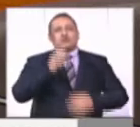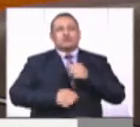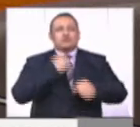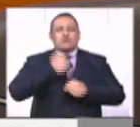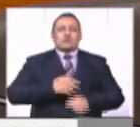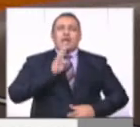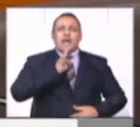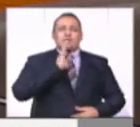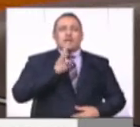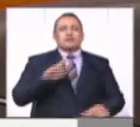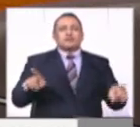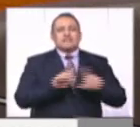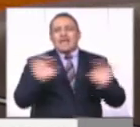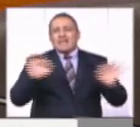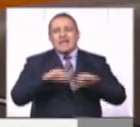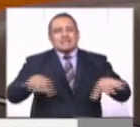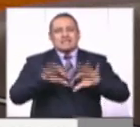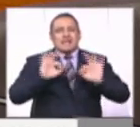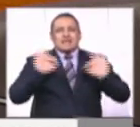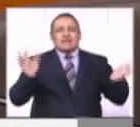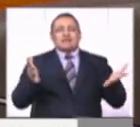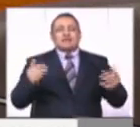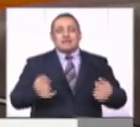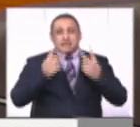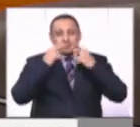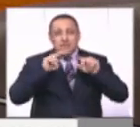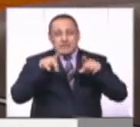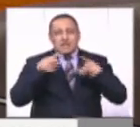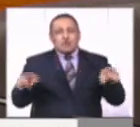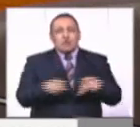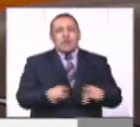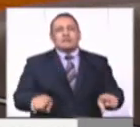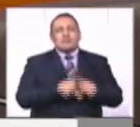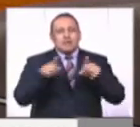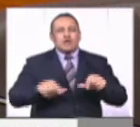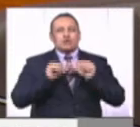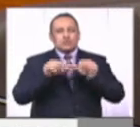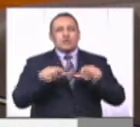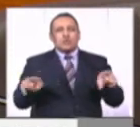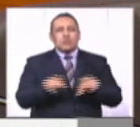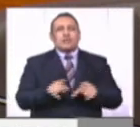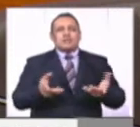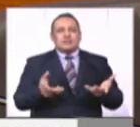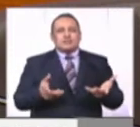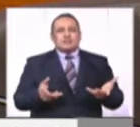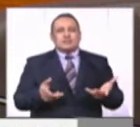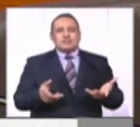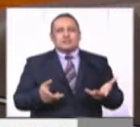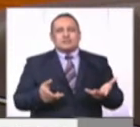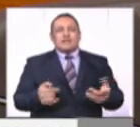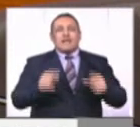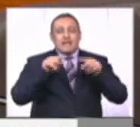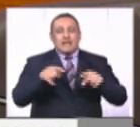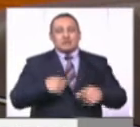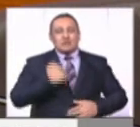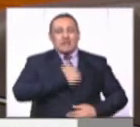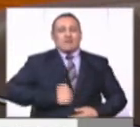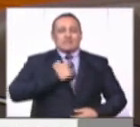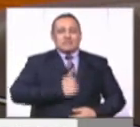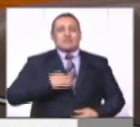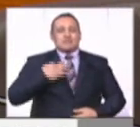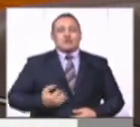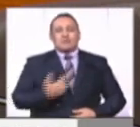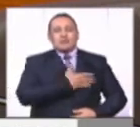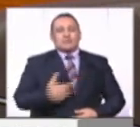hablando y nadie hace nada y todo sigue igual y igual eso es lamentable señor